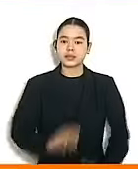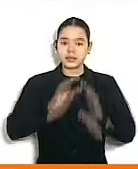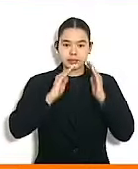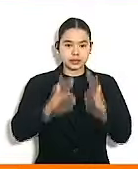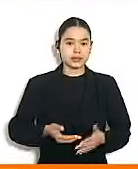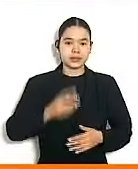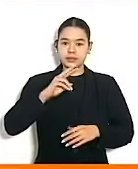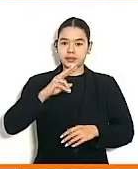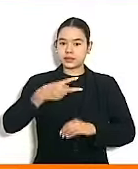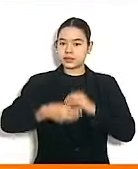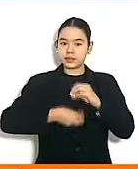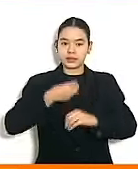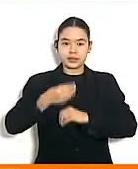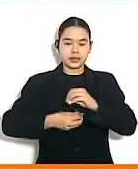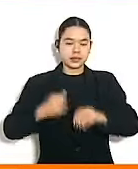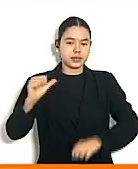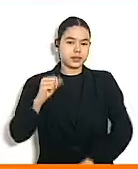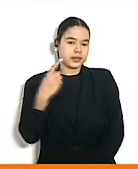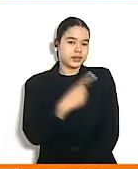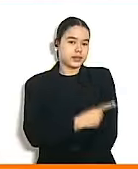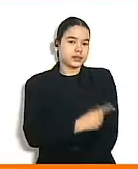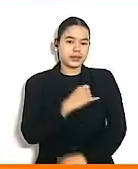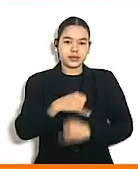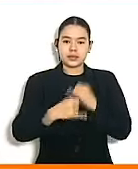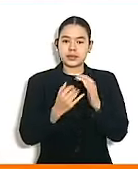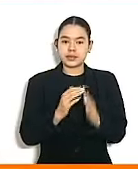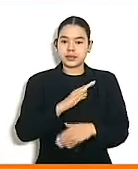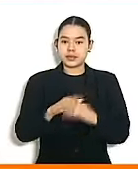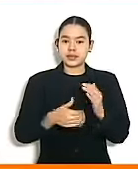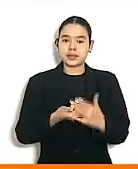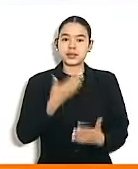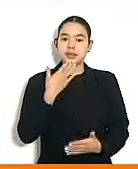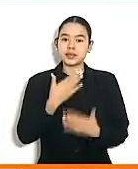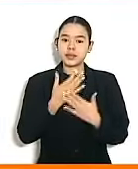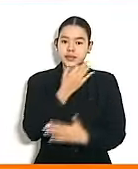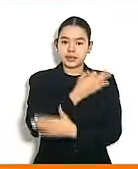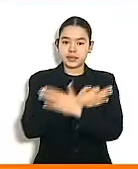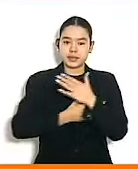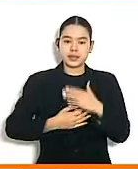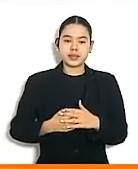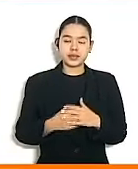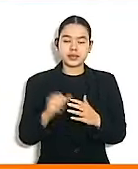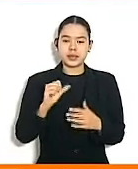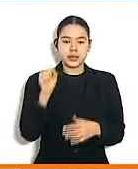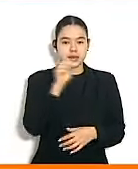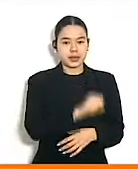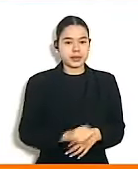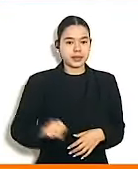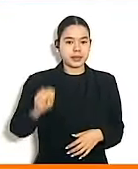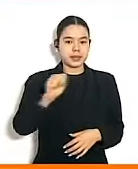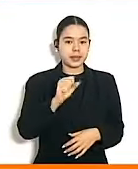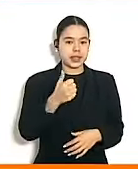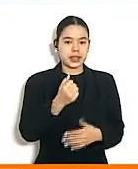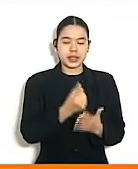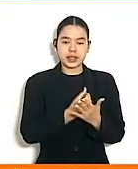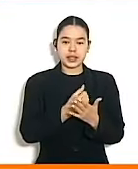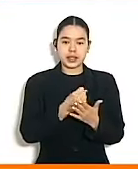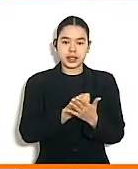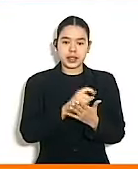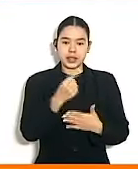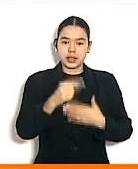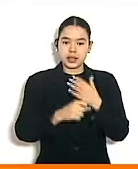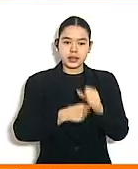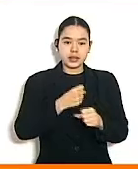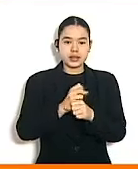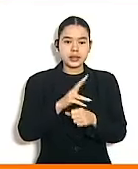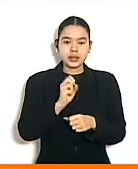Bienvenidos a nuestro segundo sorteo del día, querido Jorge. Te damos las buenas tardes, ya que hoy es sábado 10 de agosto del 2024, cuando lo marca